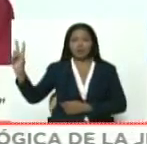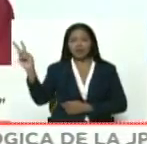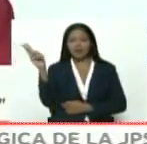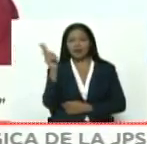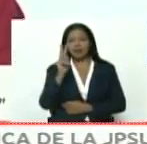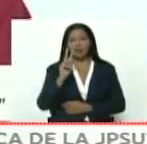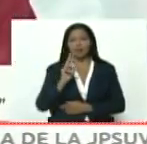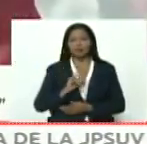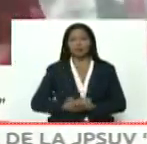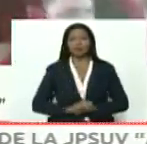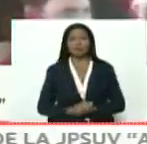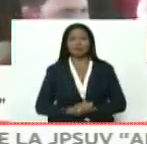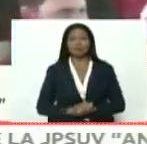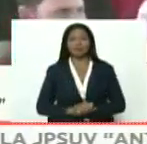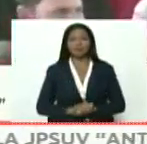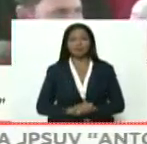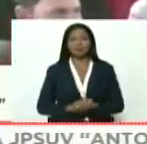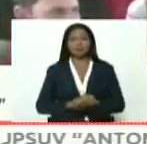Venezuela.